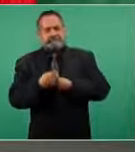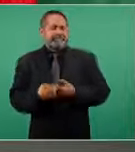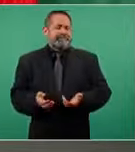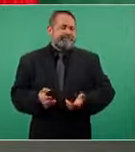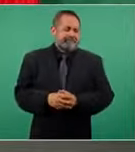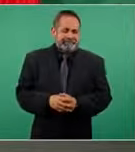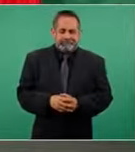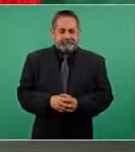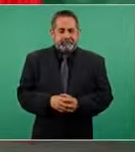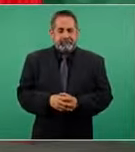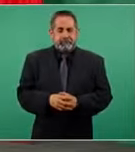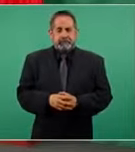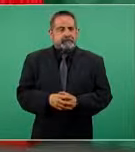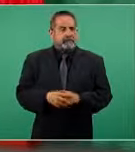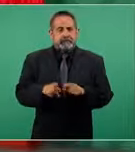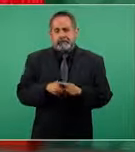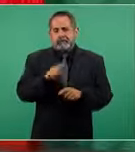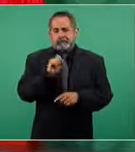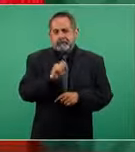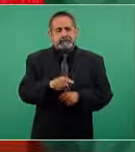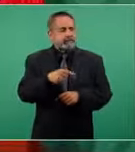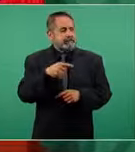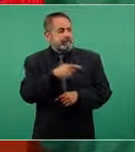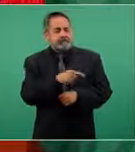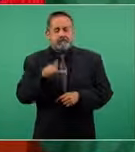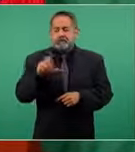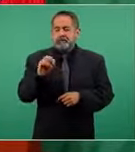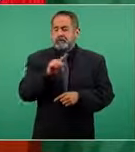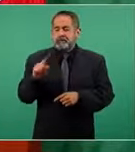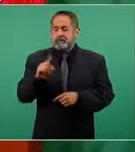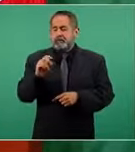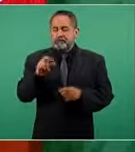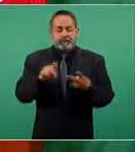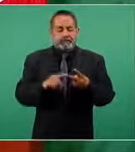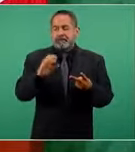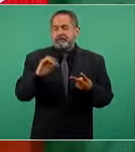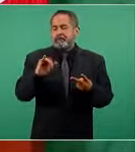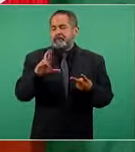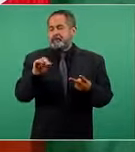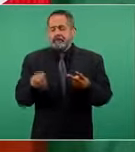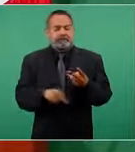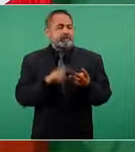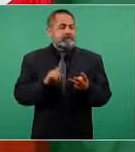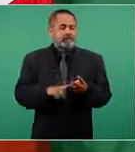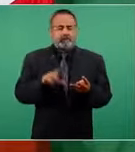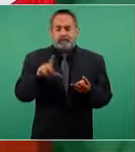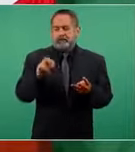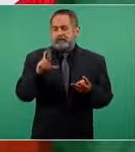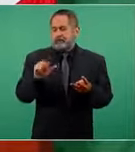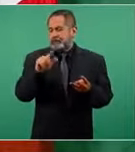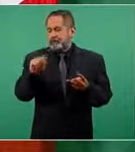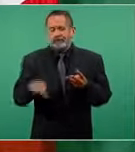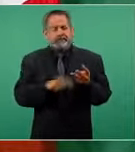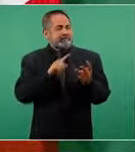Y es la misma historia de López Dóriga y de Ciro Gómez Leyva y de Loret de Mola